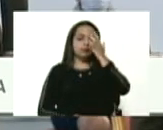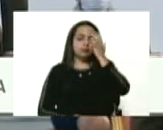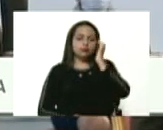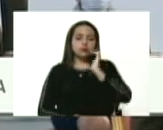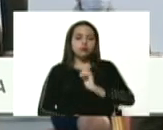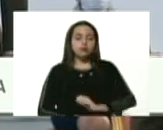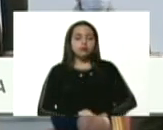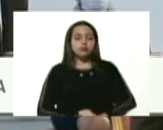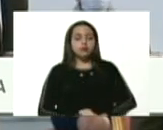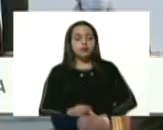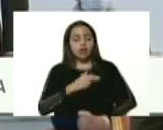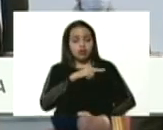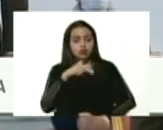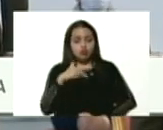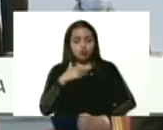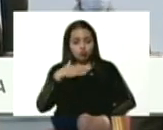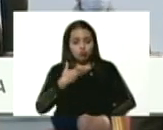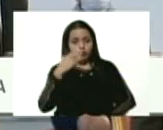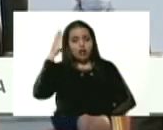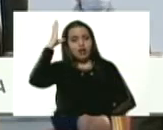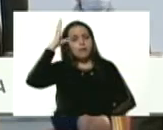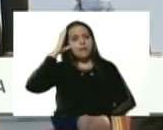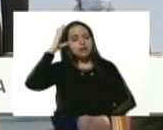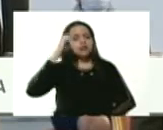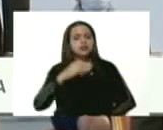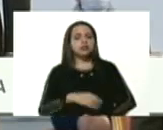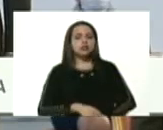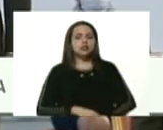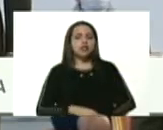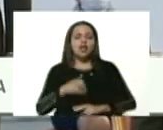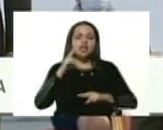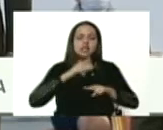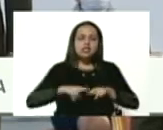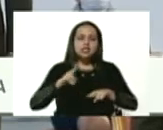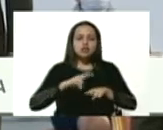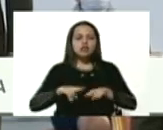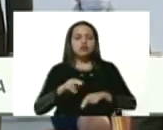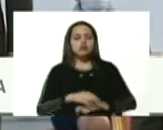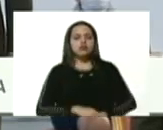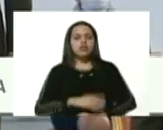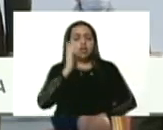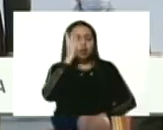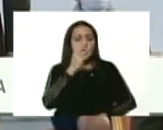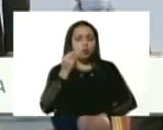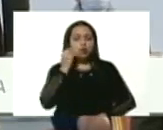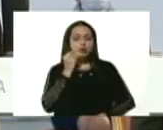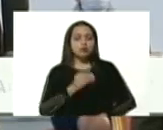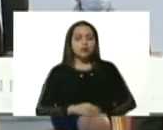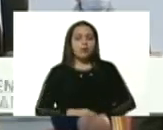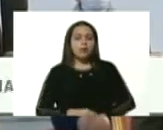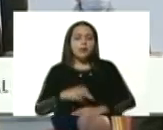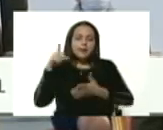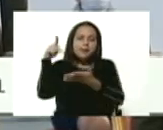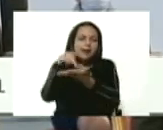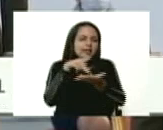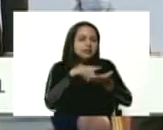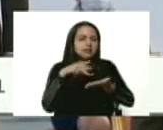Que seamos capaces que nuestros niños y niñas y nuestra juventud se